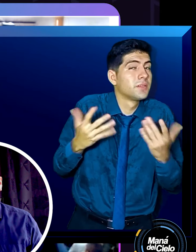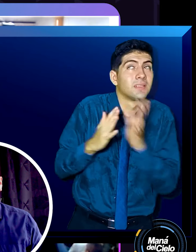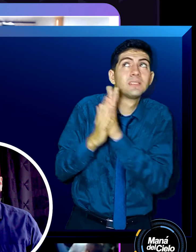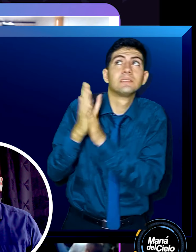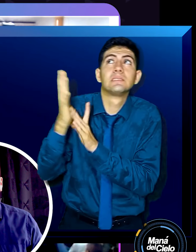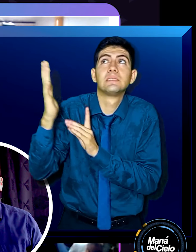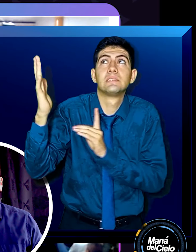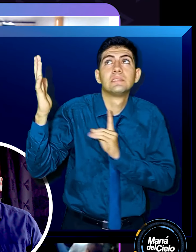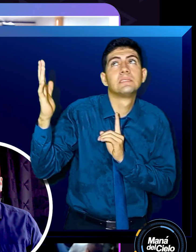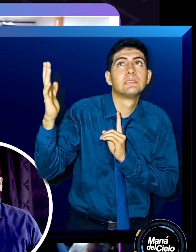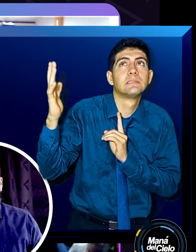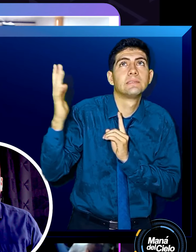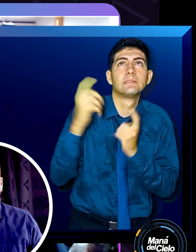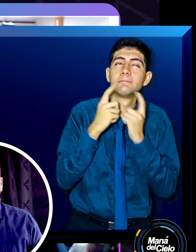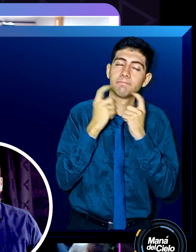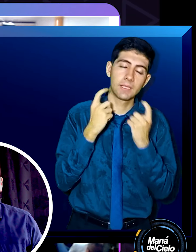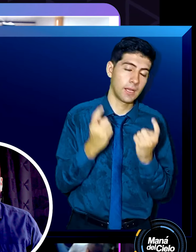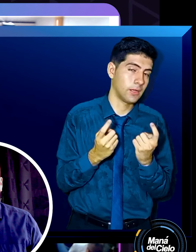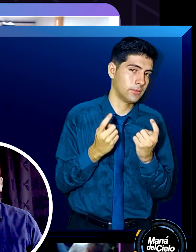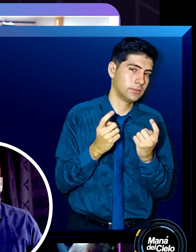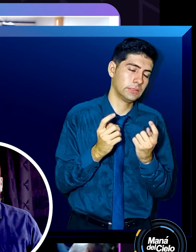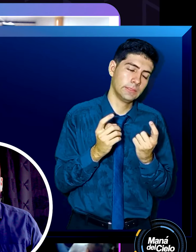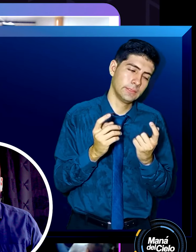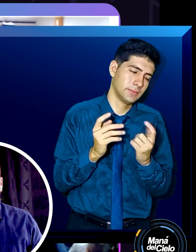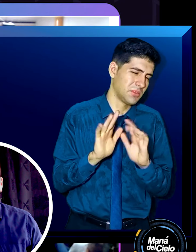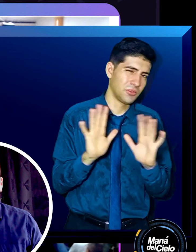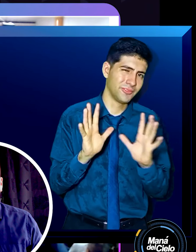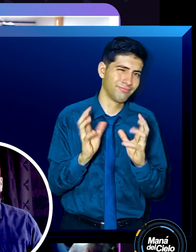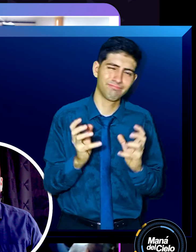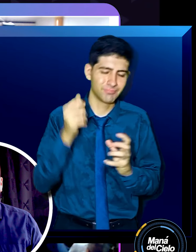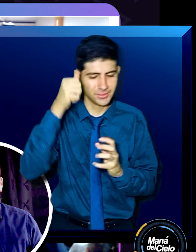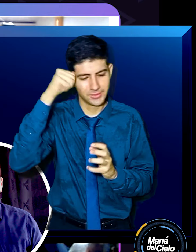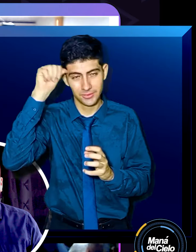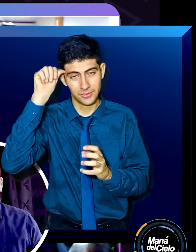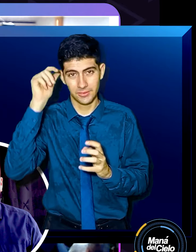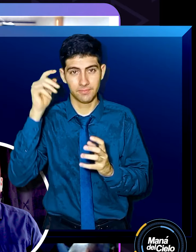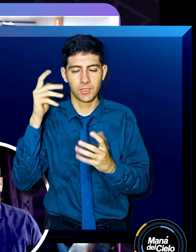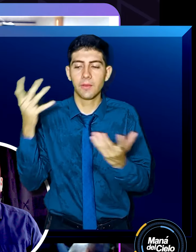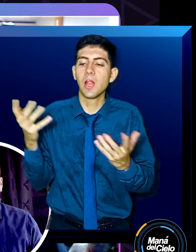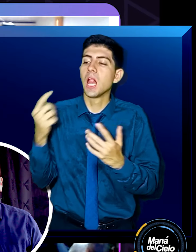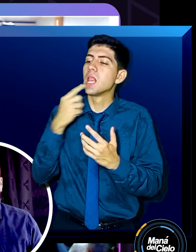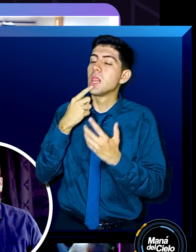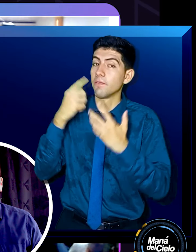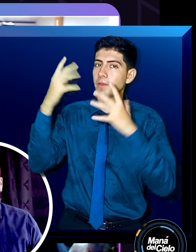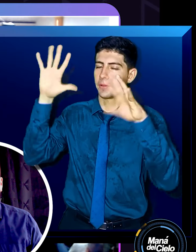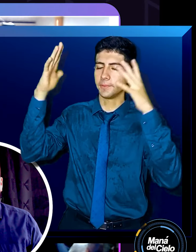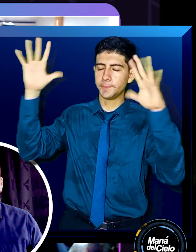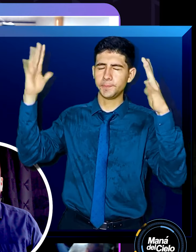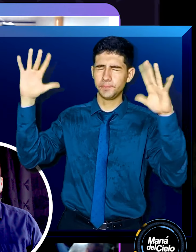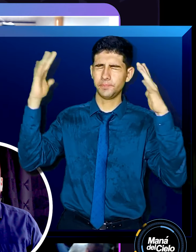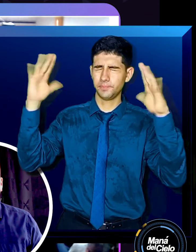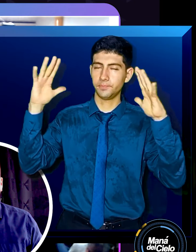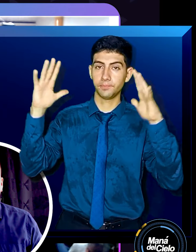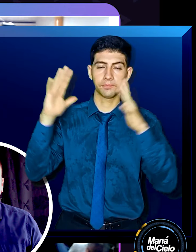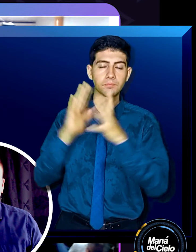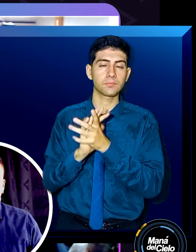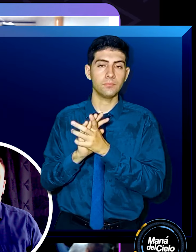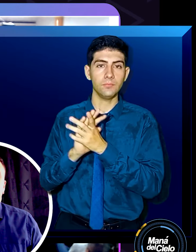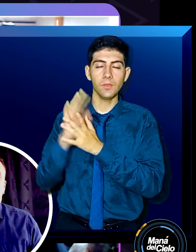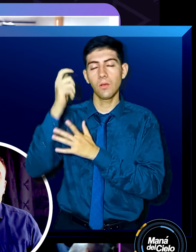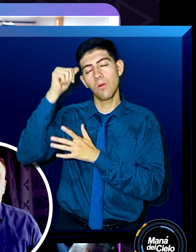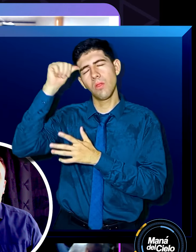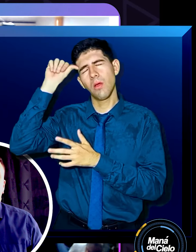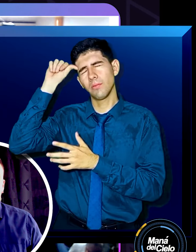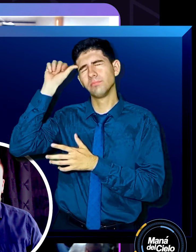fuera del Señor es terrible. Así que se conmemoraba el hecho de que fueron nómadas